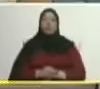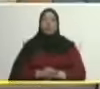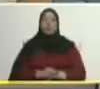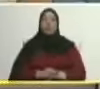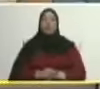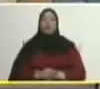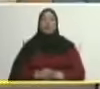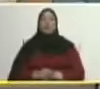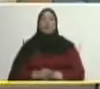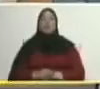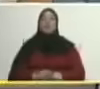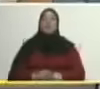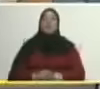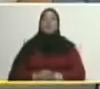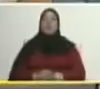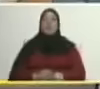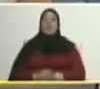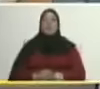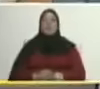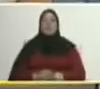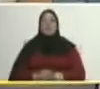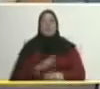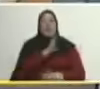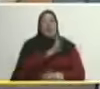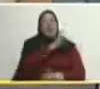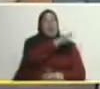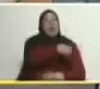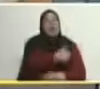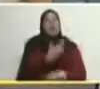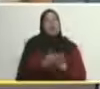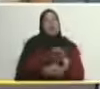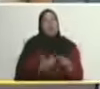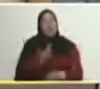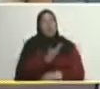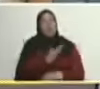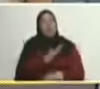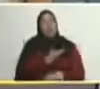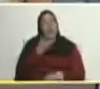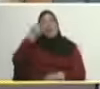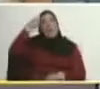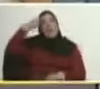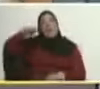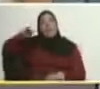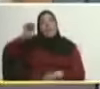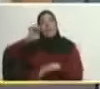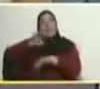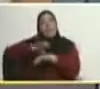hay una masacre en Gaza y no hacemos nada. México, Ecuador,